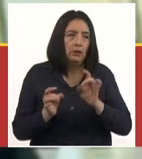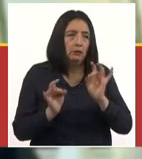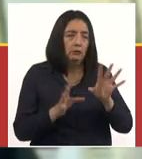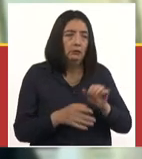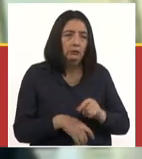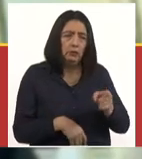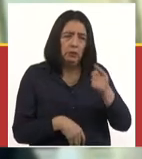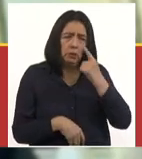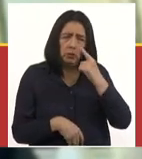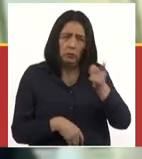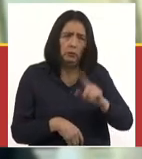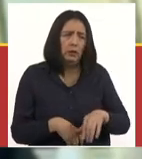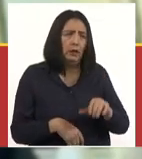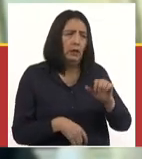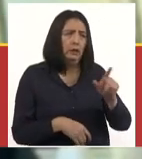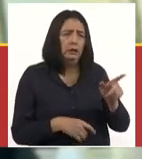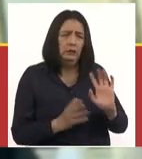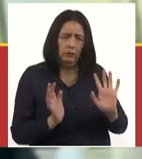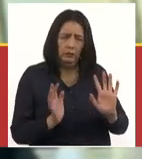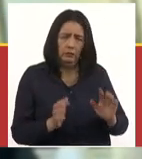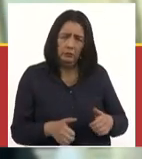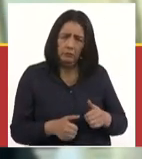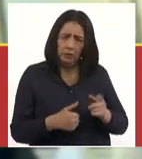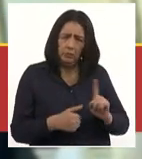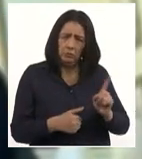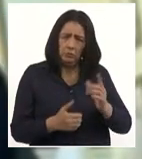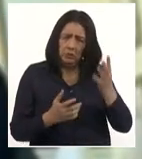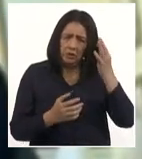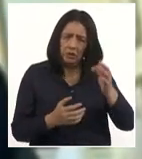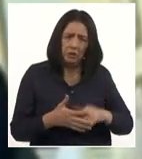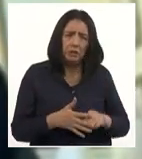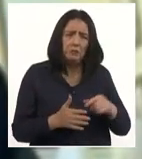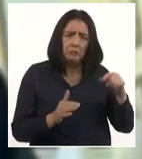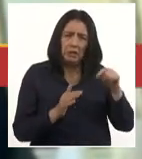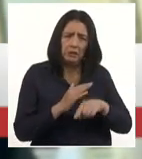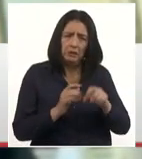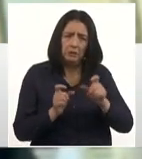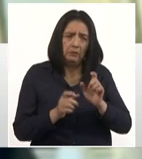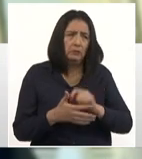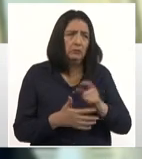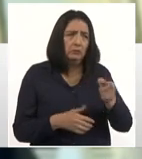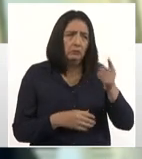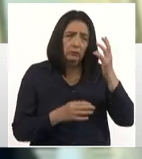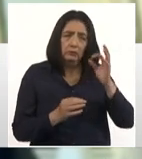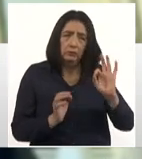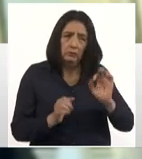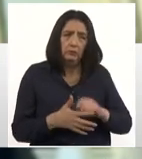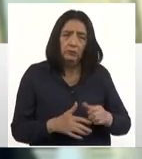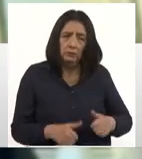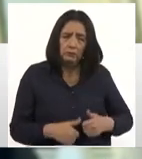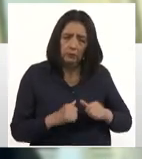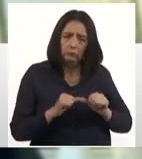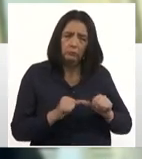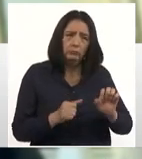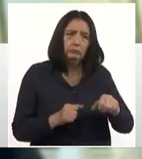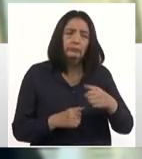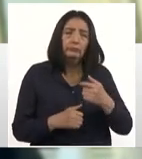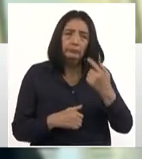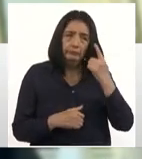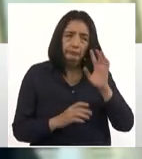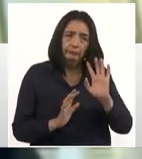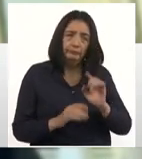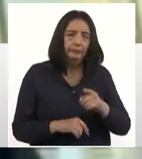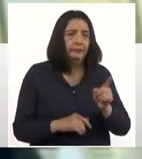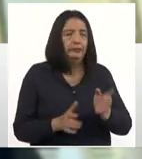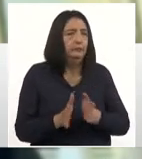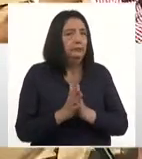que conocerlo, señor Aliaga. Él es pro vida, no cree en la pena de muerte, cree en la preservación de la vida humana, la considera mucho. O sea,